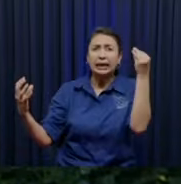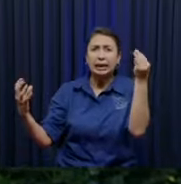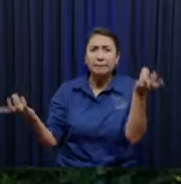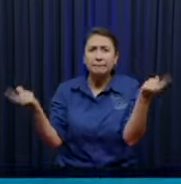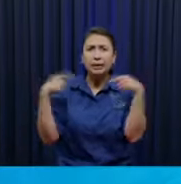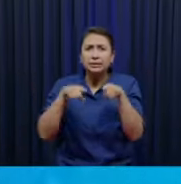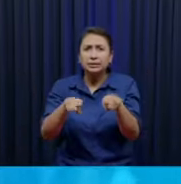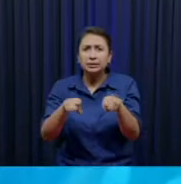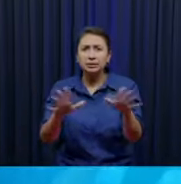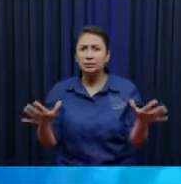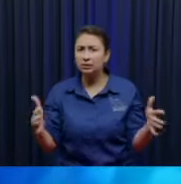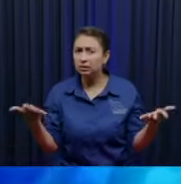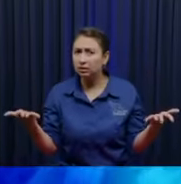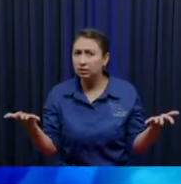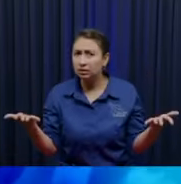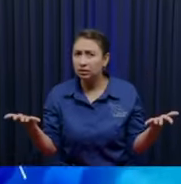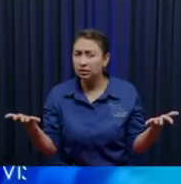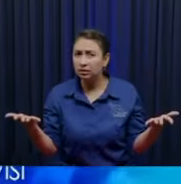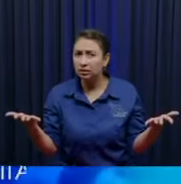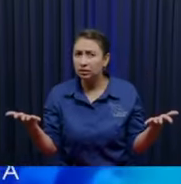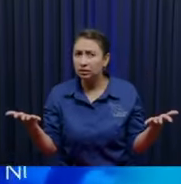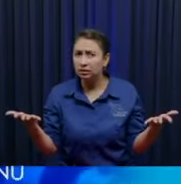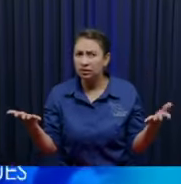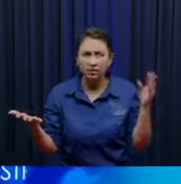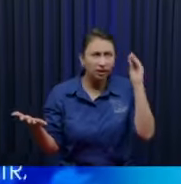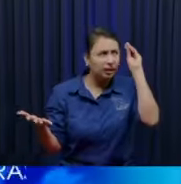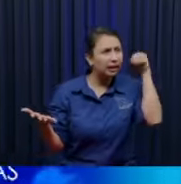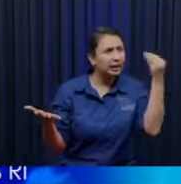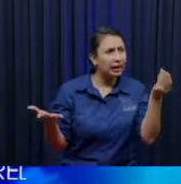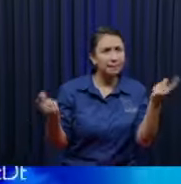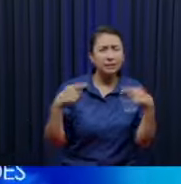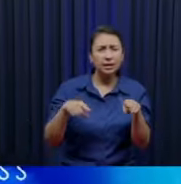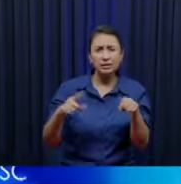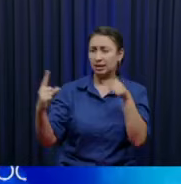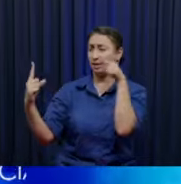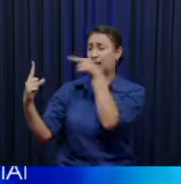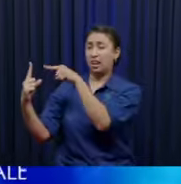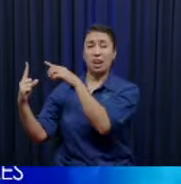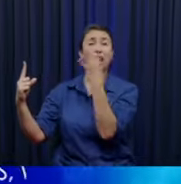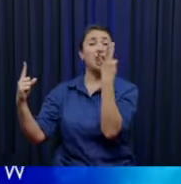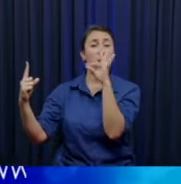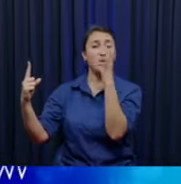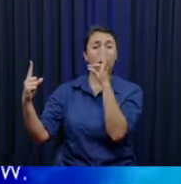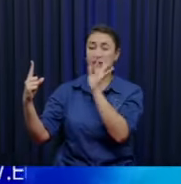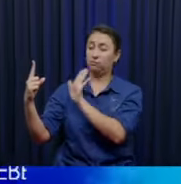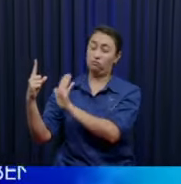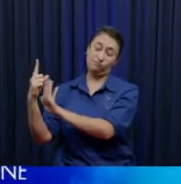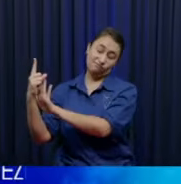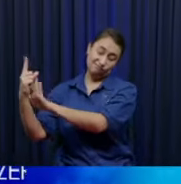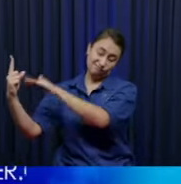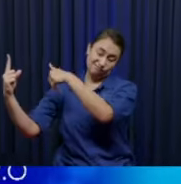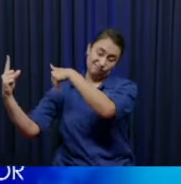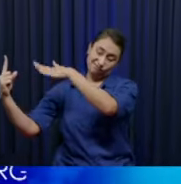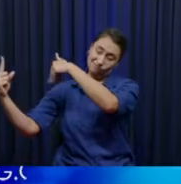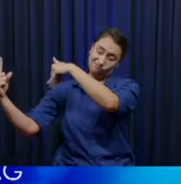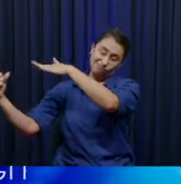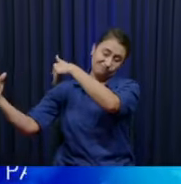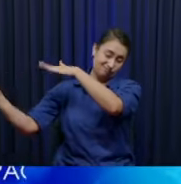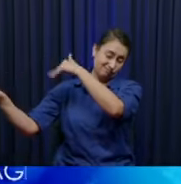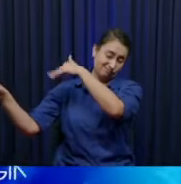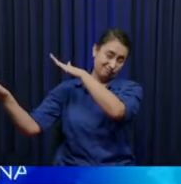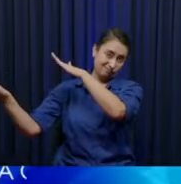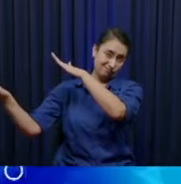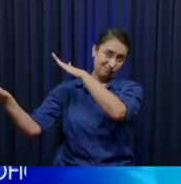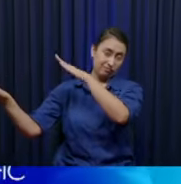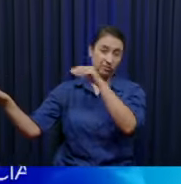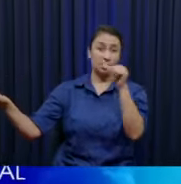Supongamos, ¿qué pasa? ¿Ah? Se echan a la Eva, hermano, y le hacen otra.